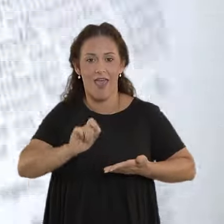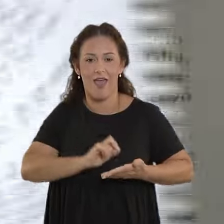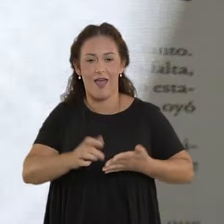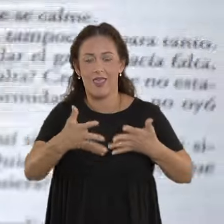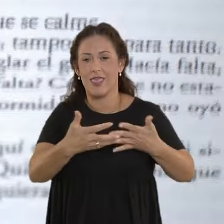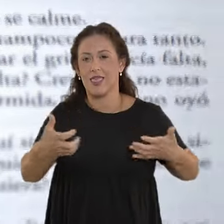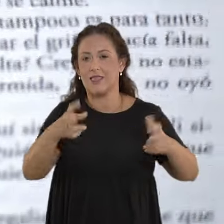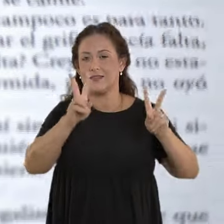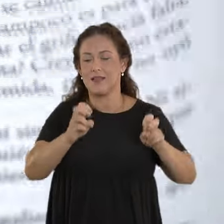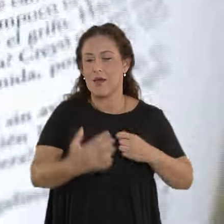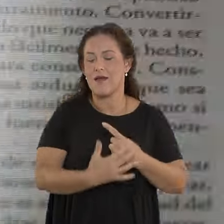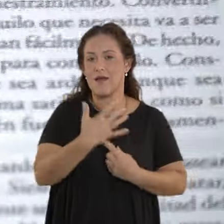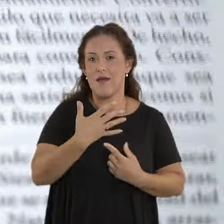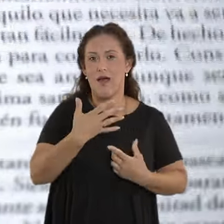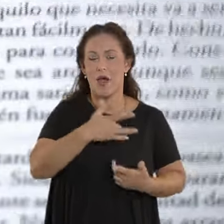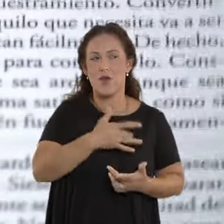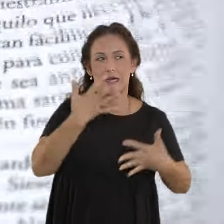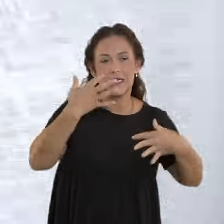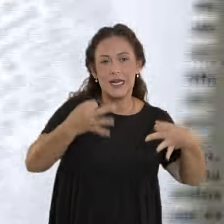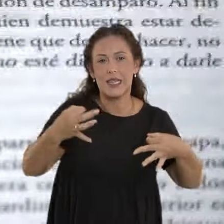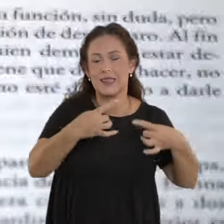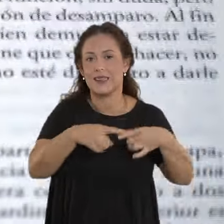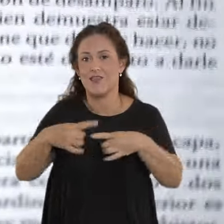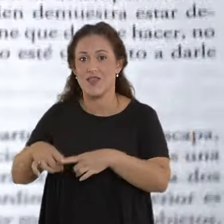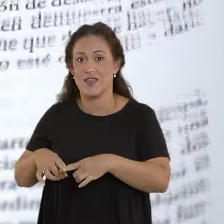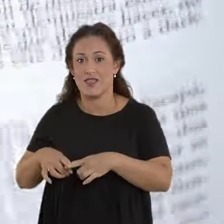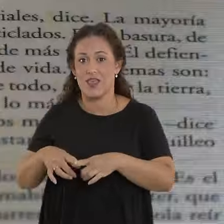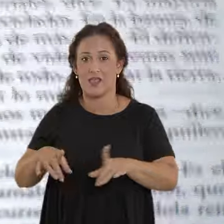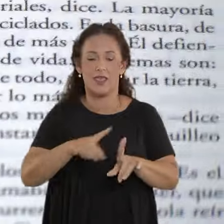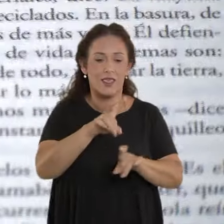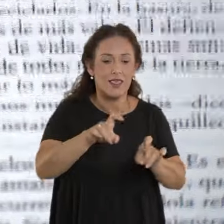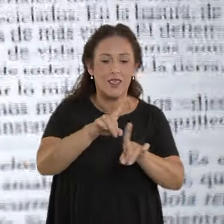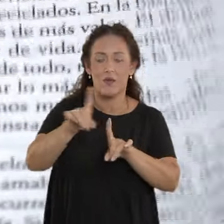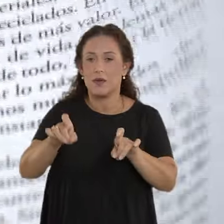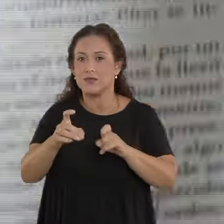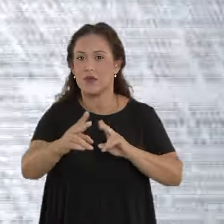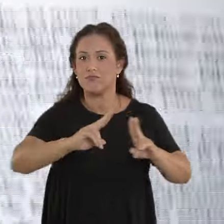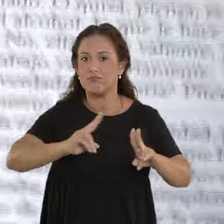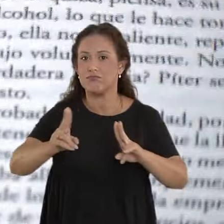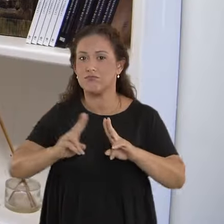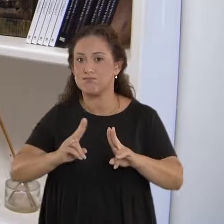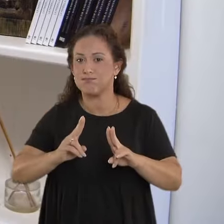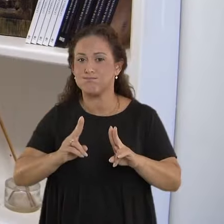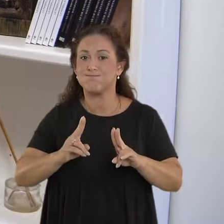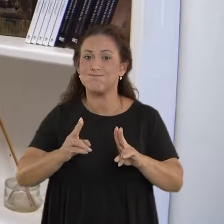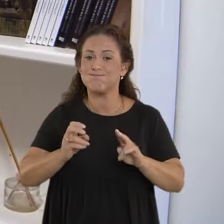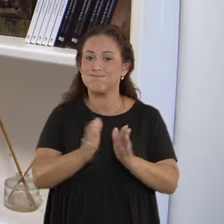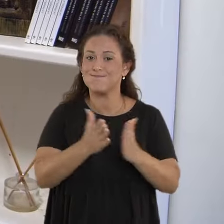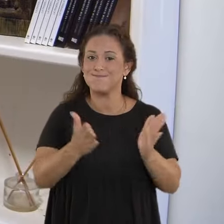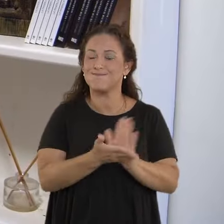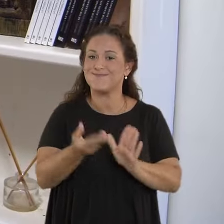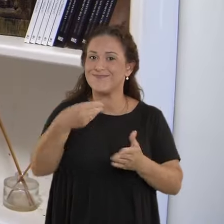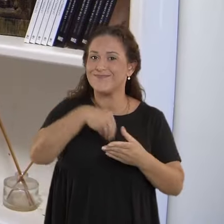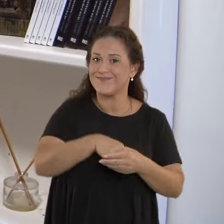pensar sobre las diferentes realidades del amor. Todas las respuestas, todas las incógnitas están